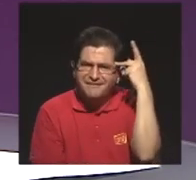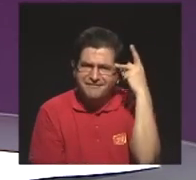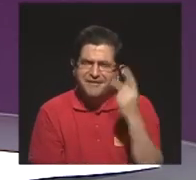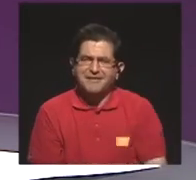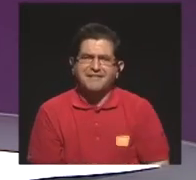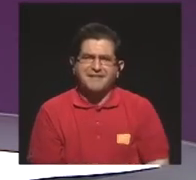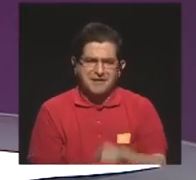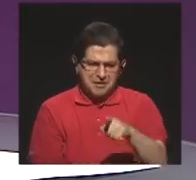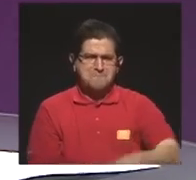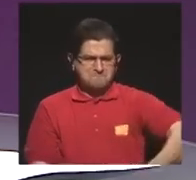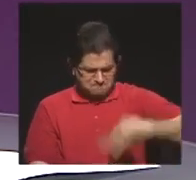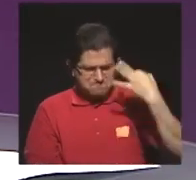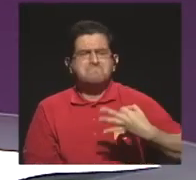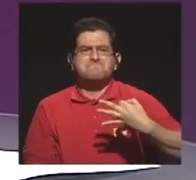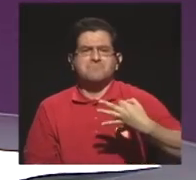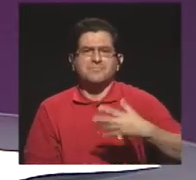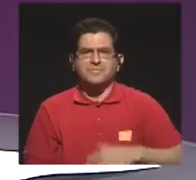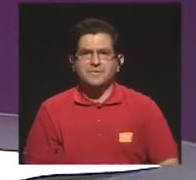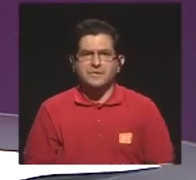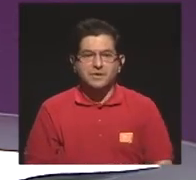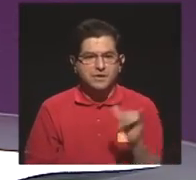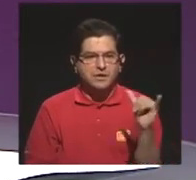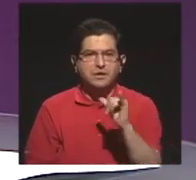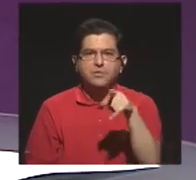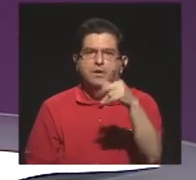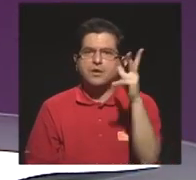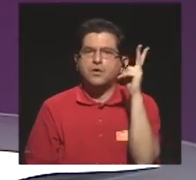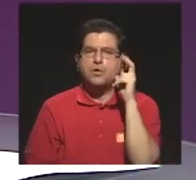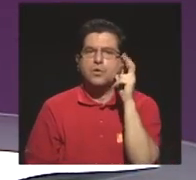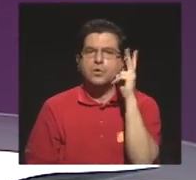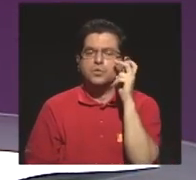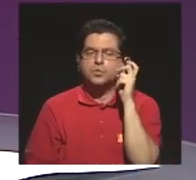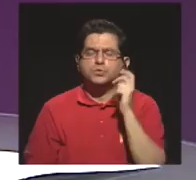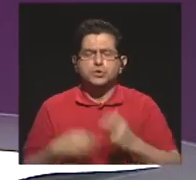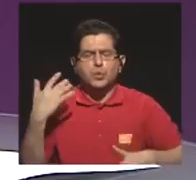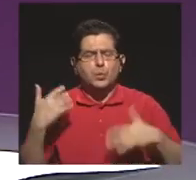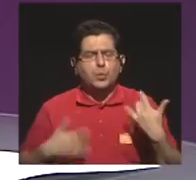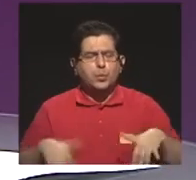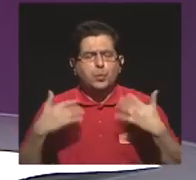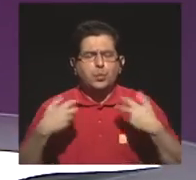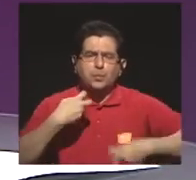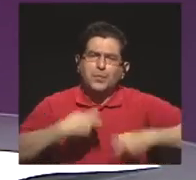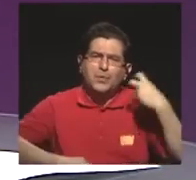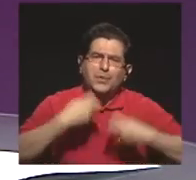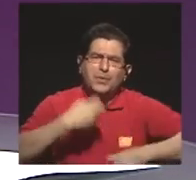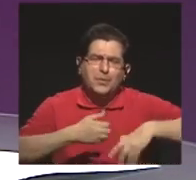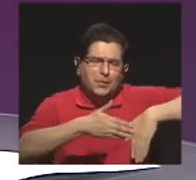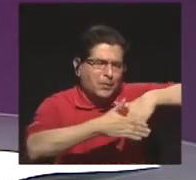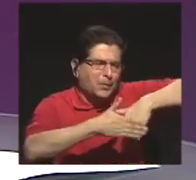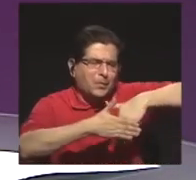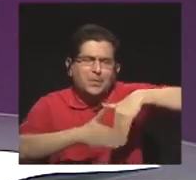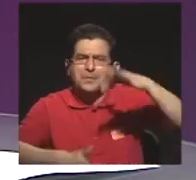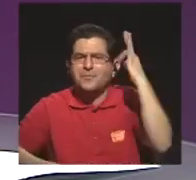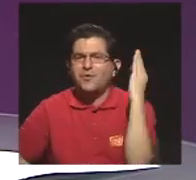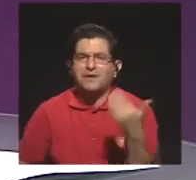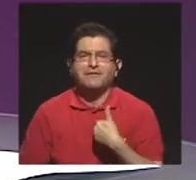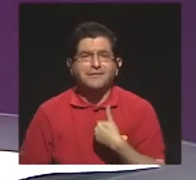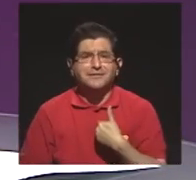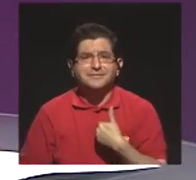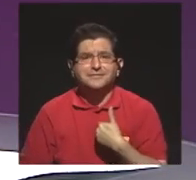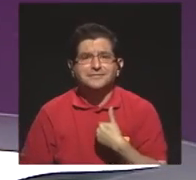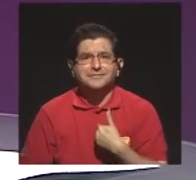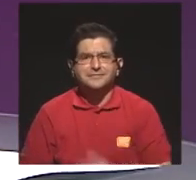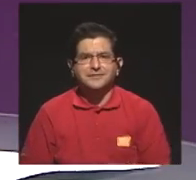muy determinantes. Y usted también escucha las dificultades que han tenido esas mujeres.